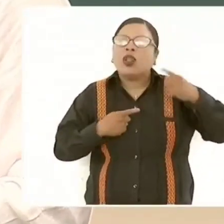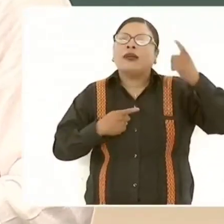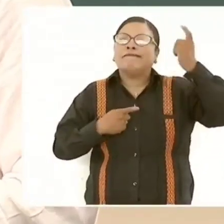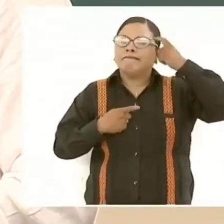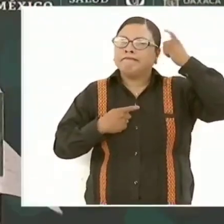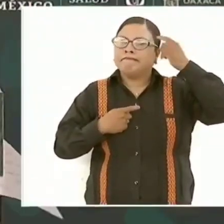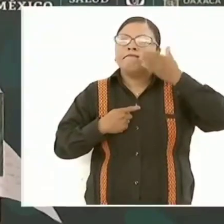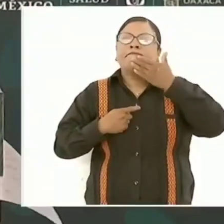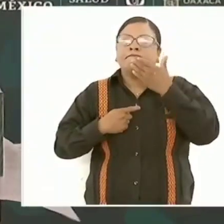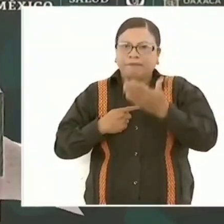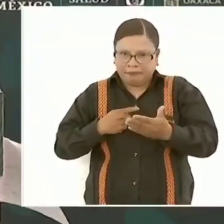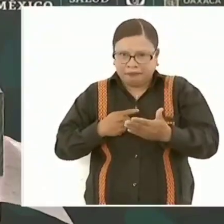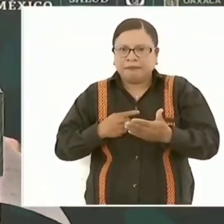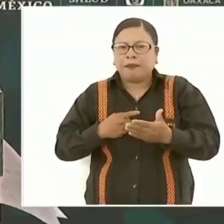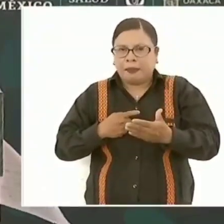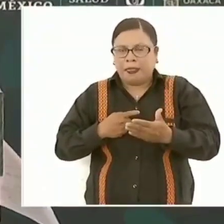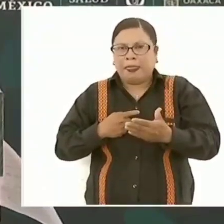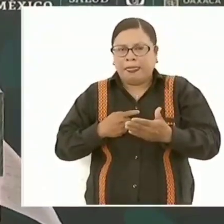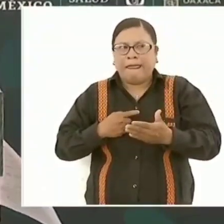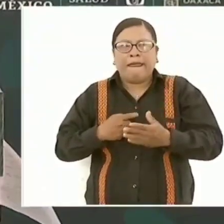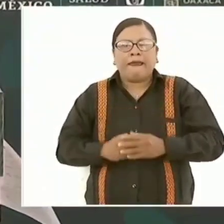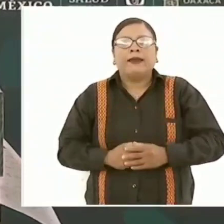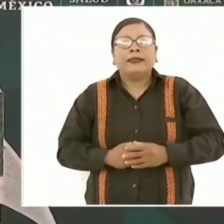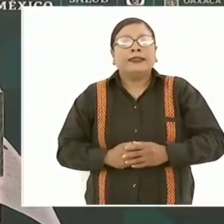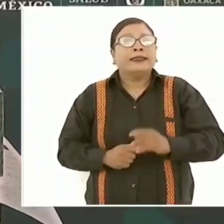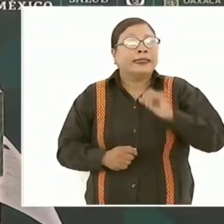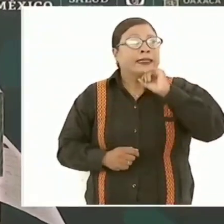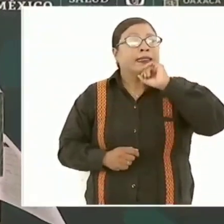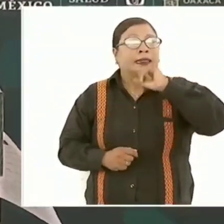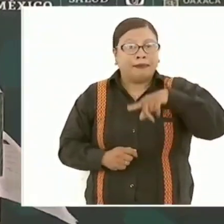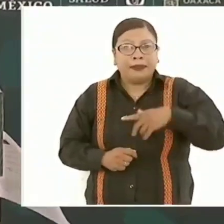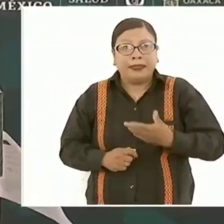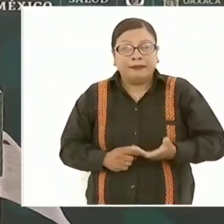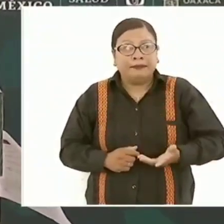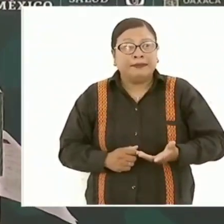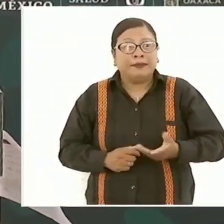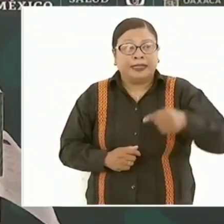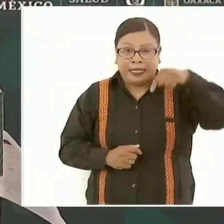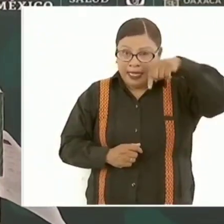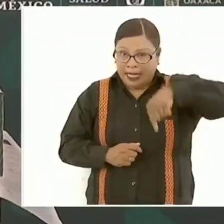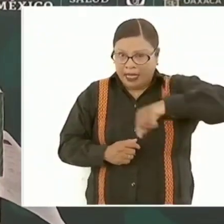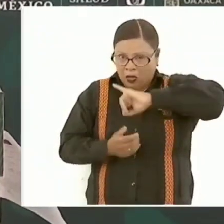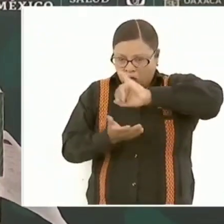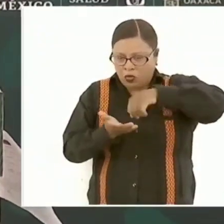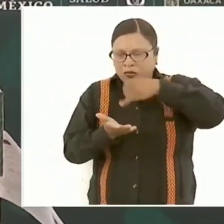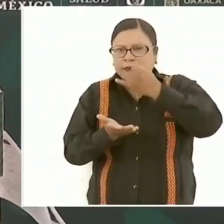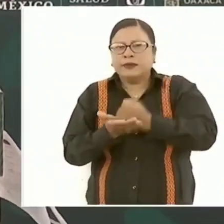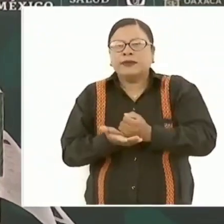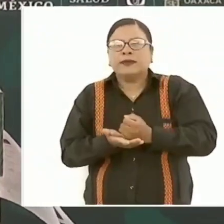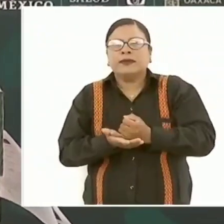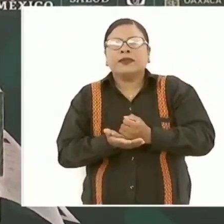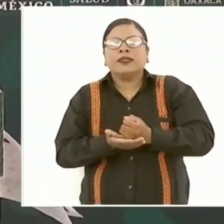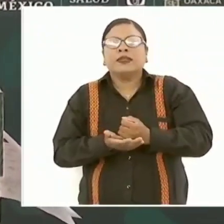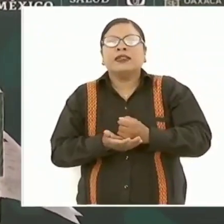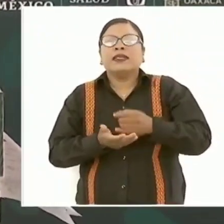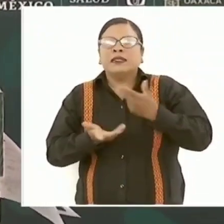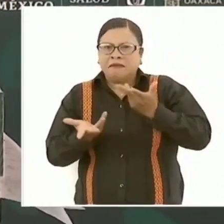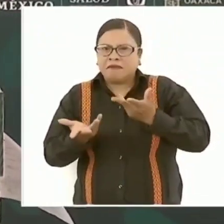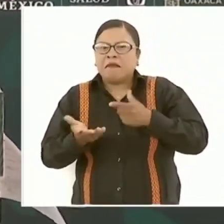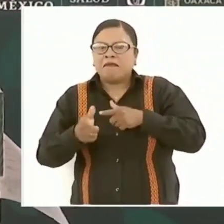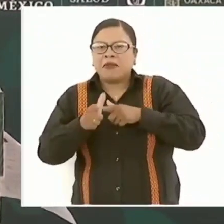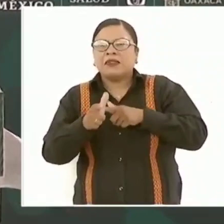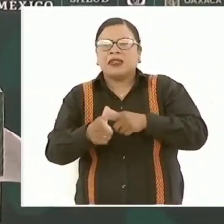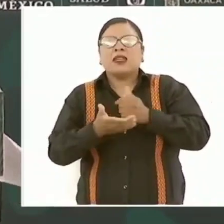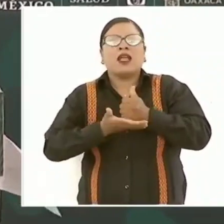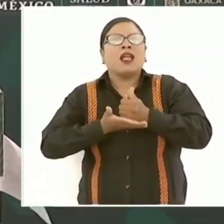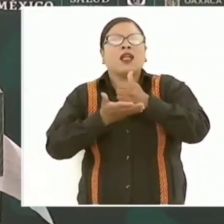conscientes. También aquí en Juchitán vamos a continuar ayudando